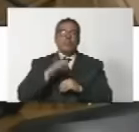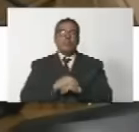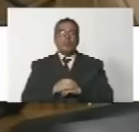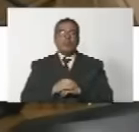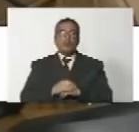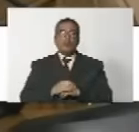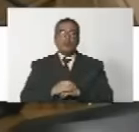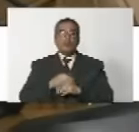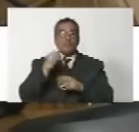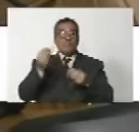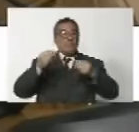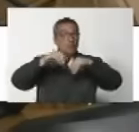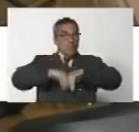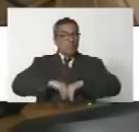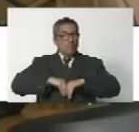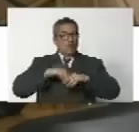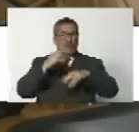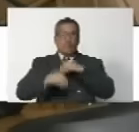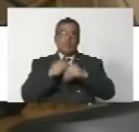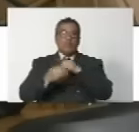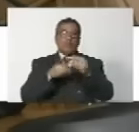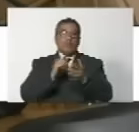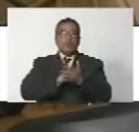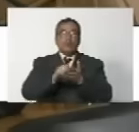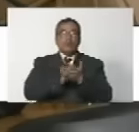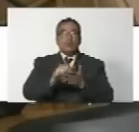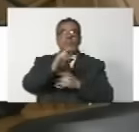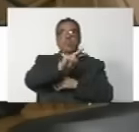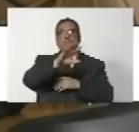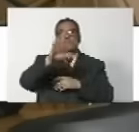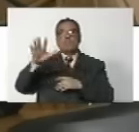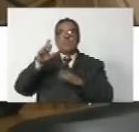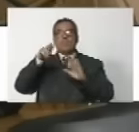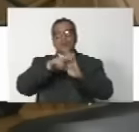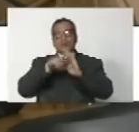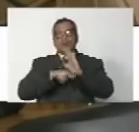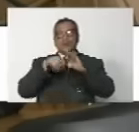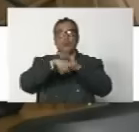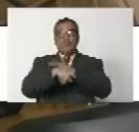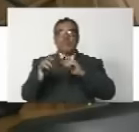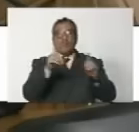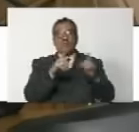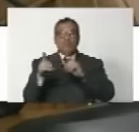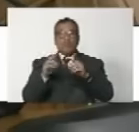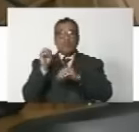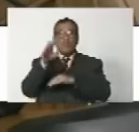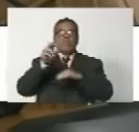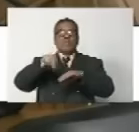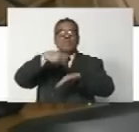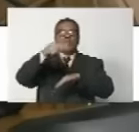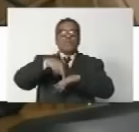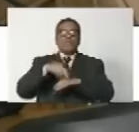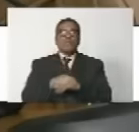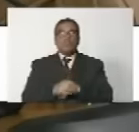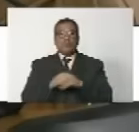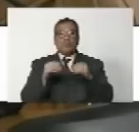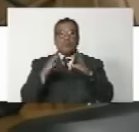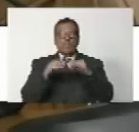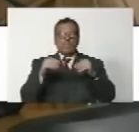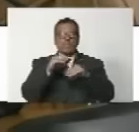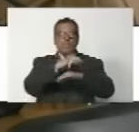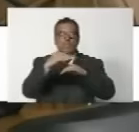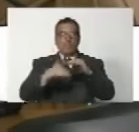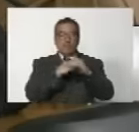Venezuela, en concordancia con lo establecido en el artículo 25 del Reglamento Interior y de Debates de la Asamblea Nacional. Es